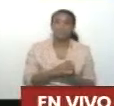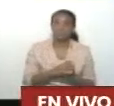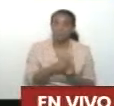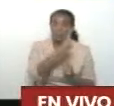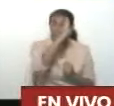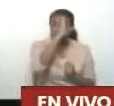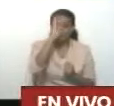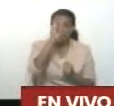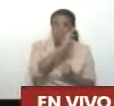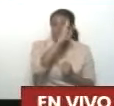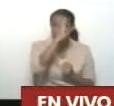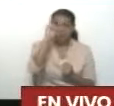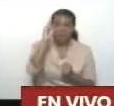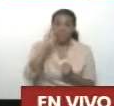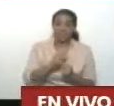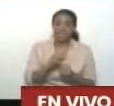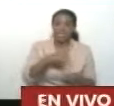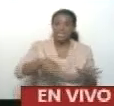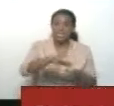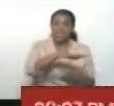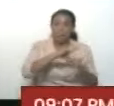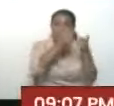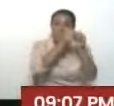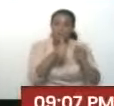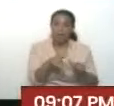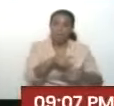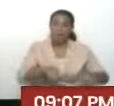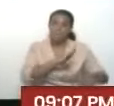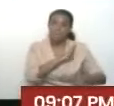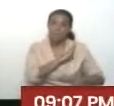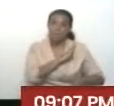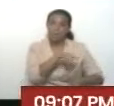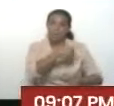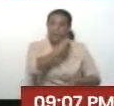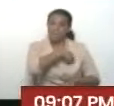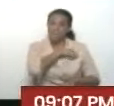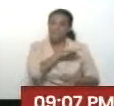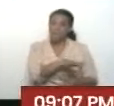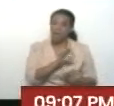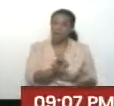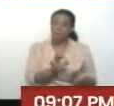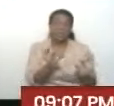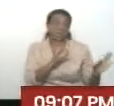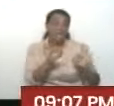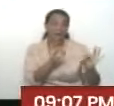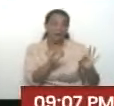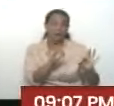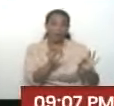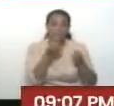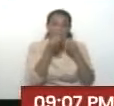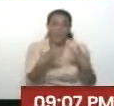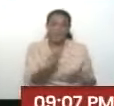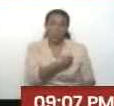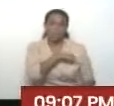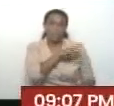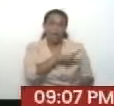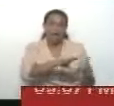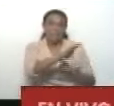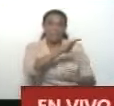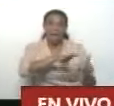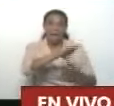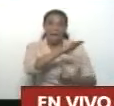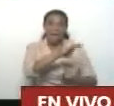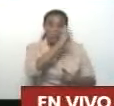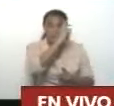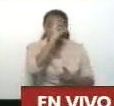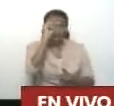Madrid, ¿en qué teatro? En el Círculo de las Bellas Artes, que es un... Naguará, ¿verdad? Es uno de los teatros de los rincones más importantes de la cultura en España y en